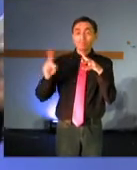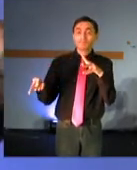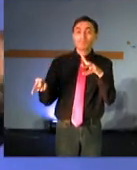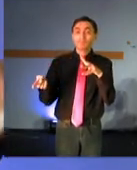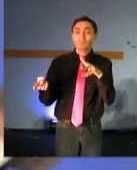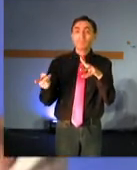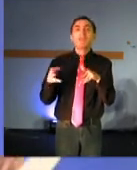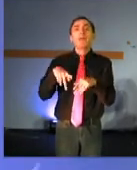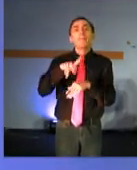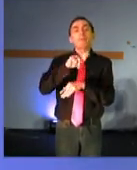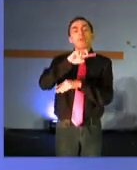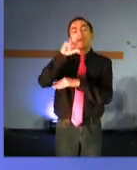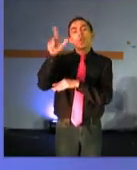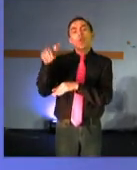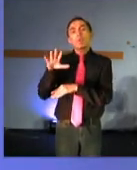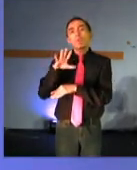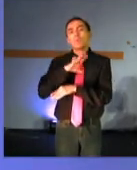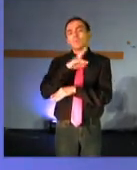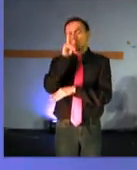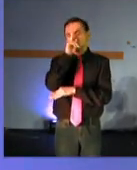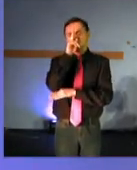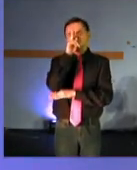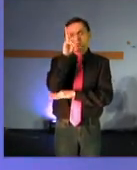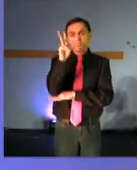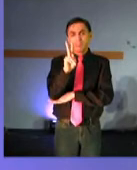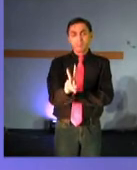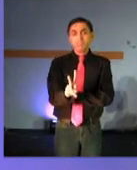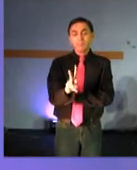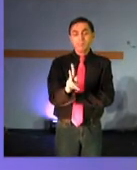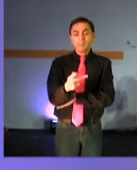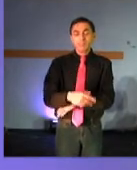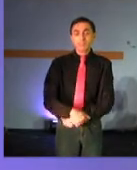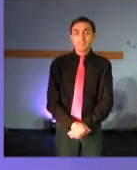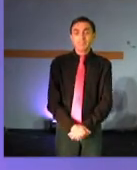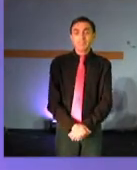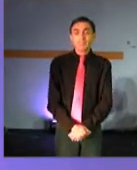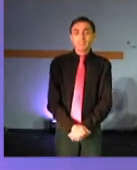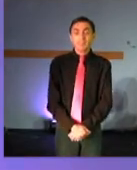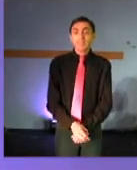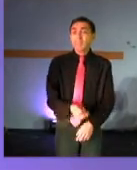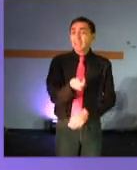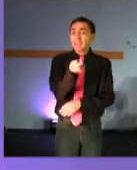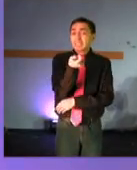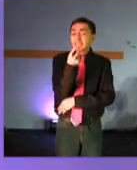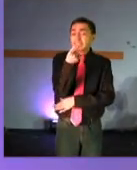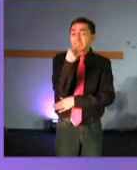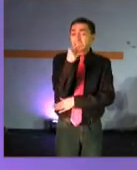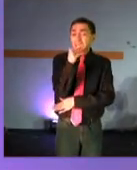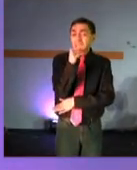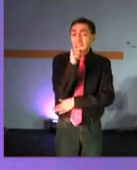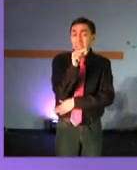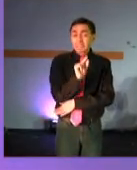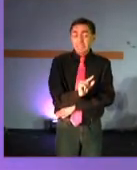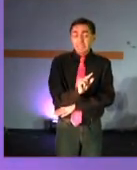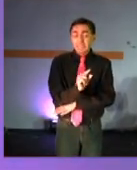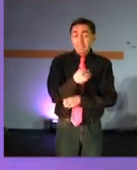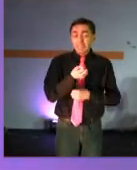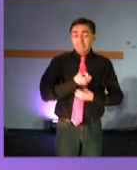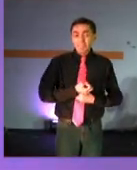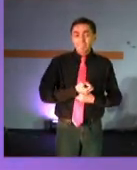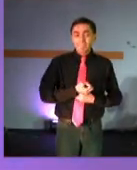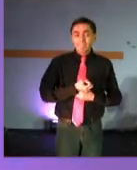vinieron periodos muy oscuros, de muy poca expresión